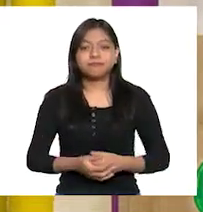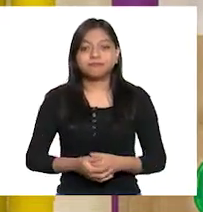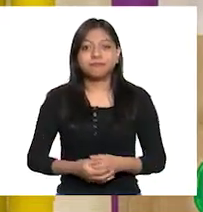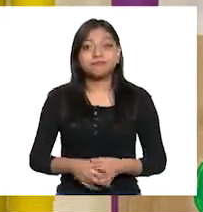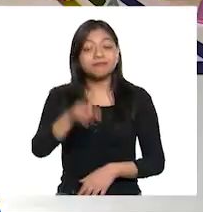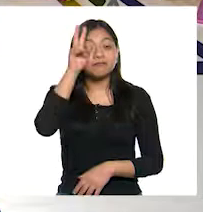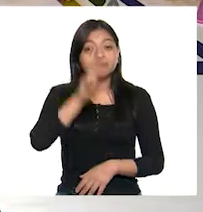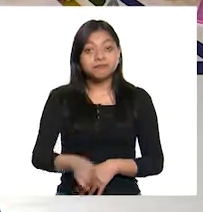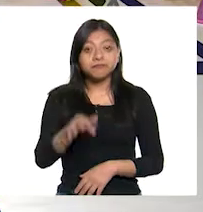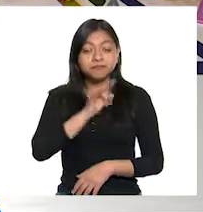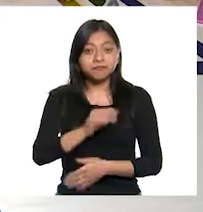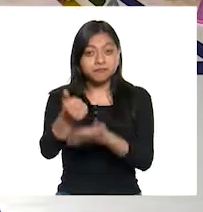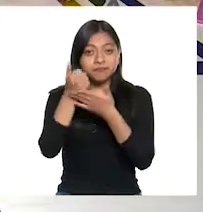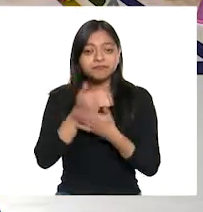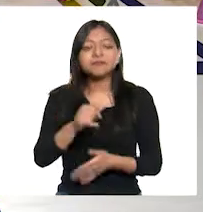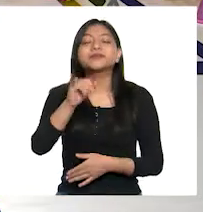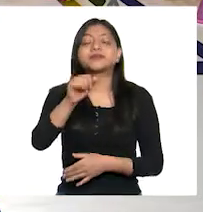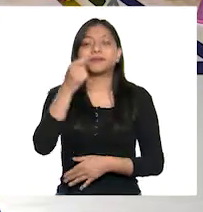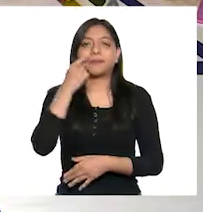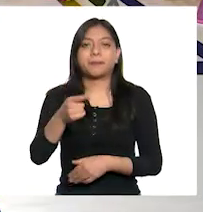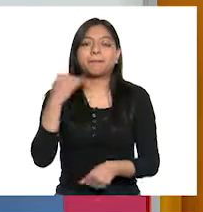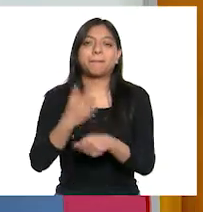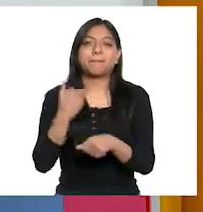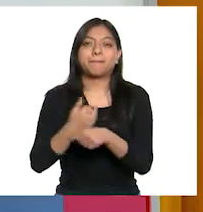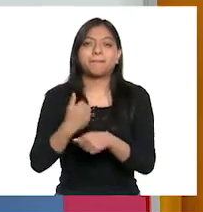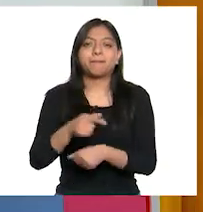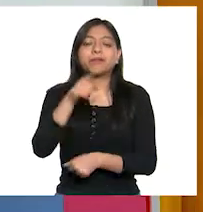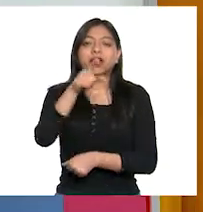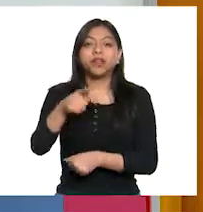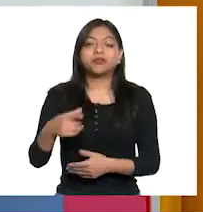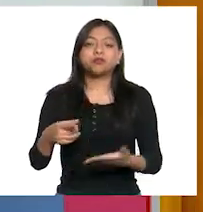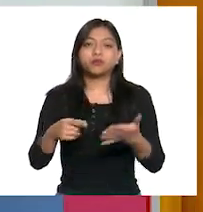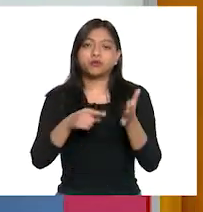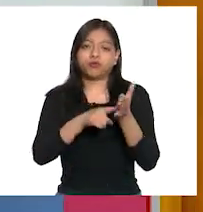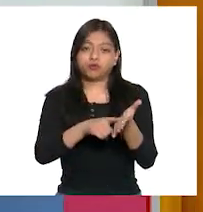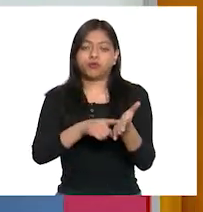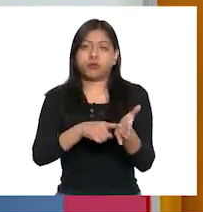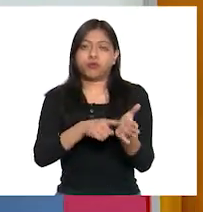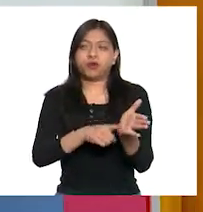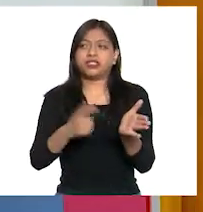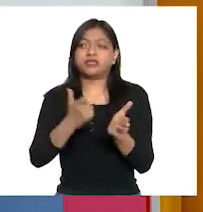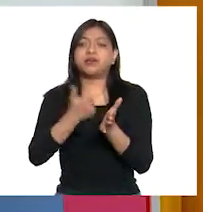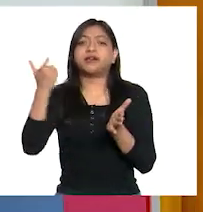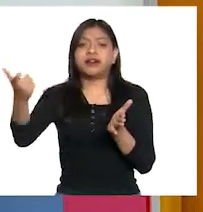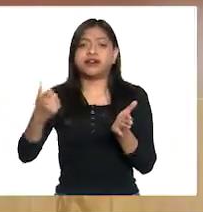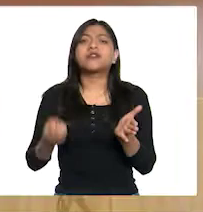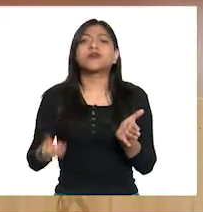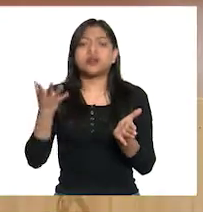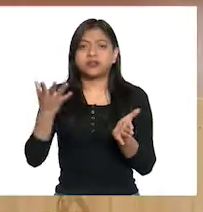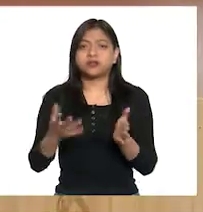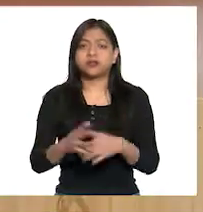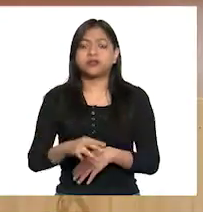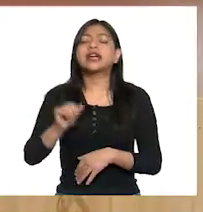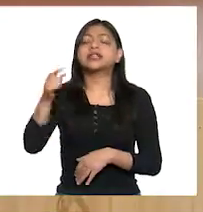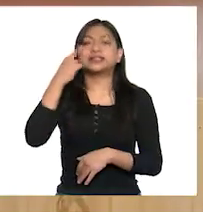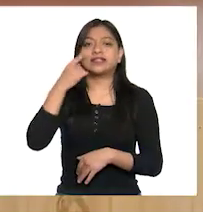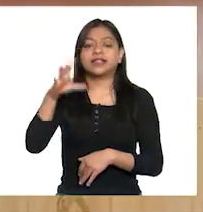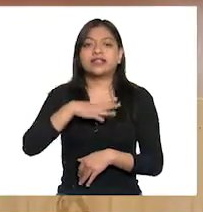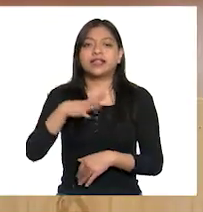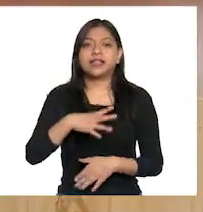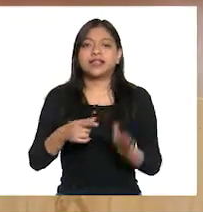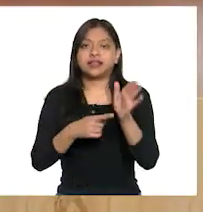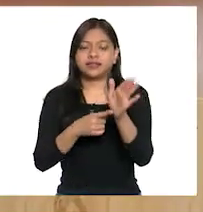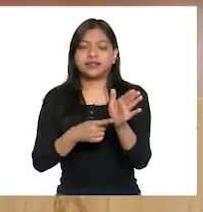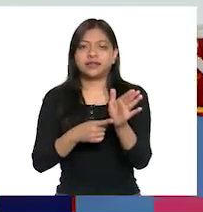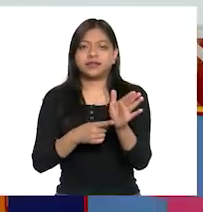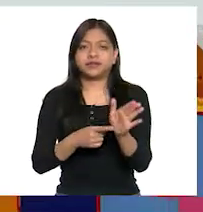¿En verdad? Sí, solamente, ¿dónde tienes el volante para saber los precios? Aquí está el volante.